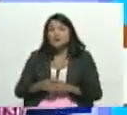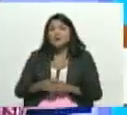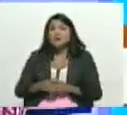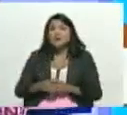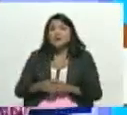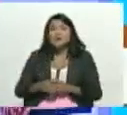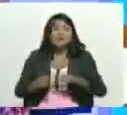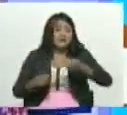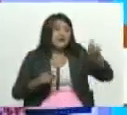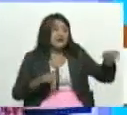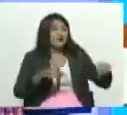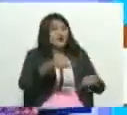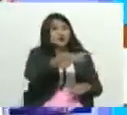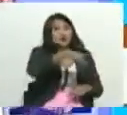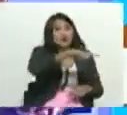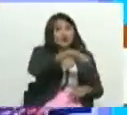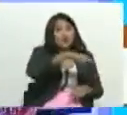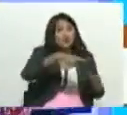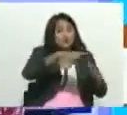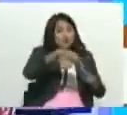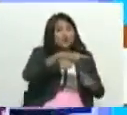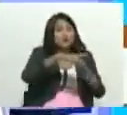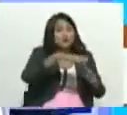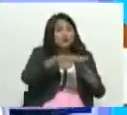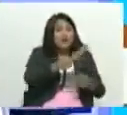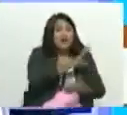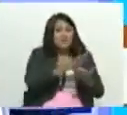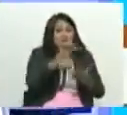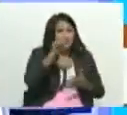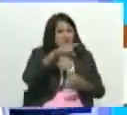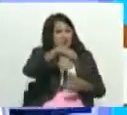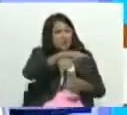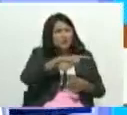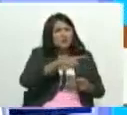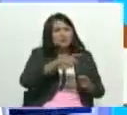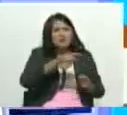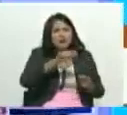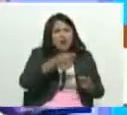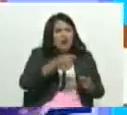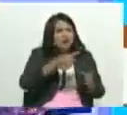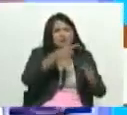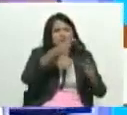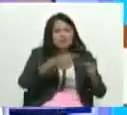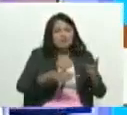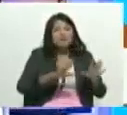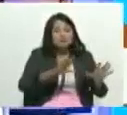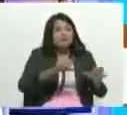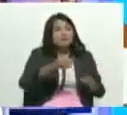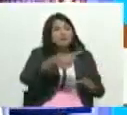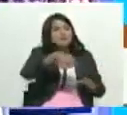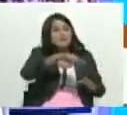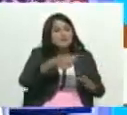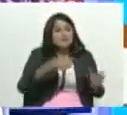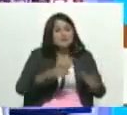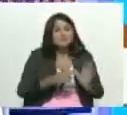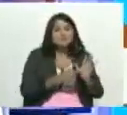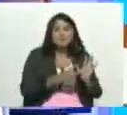los medios capitalistas los pueblos o las personas siempre se presentan como